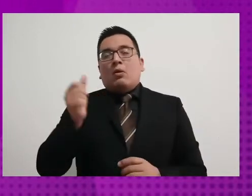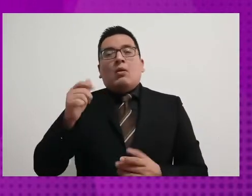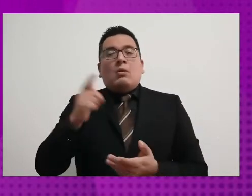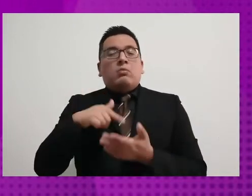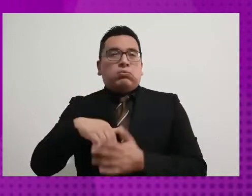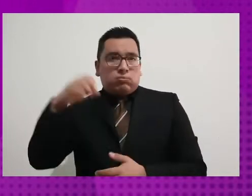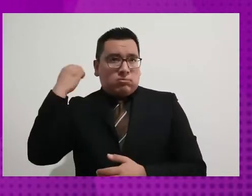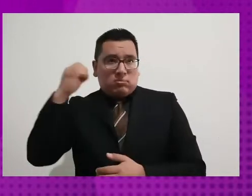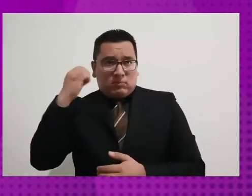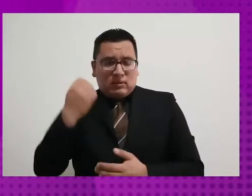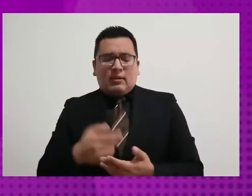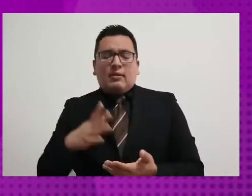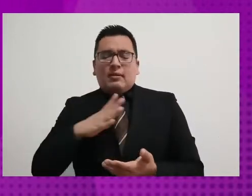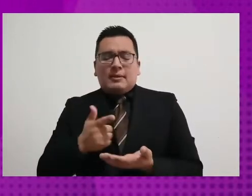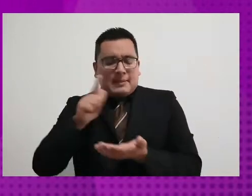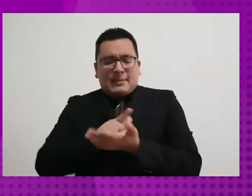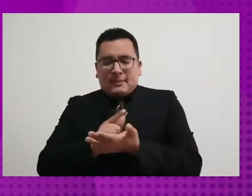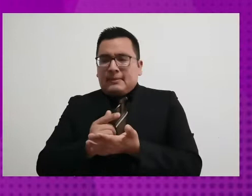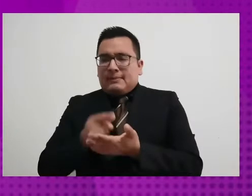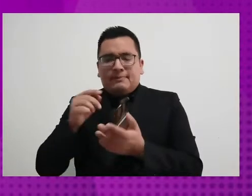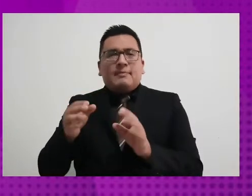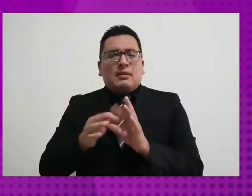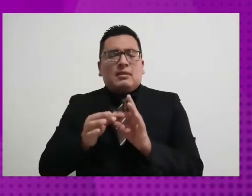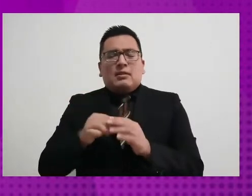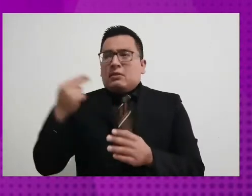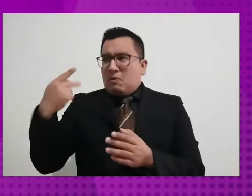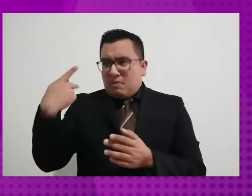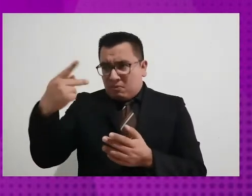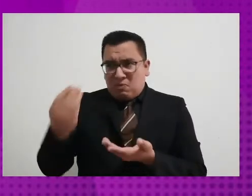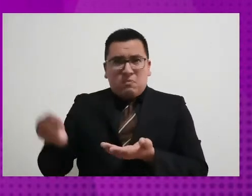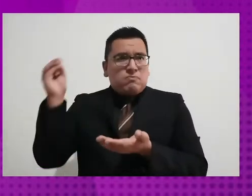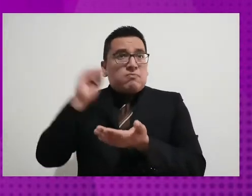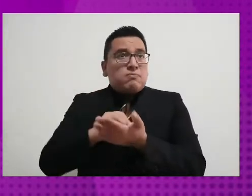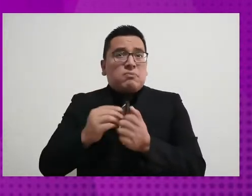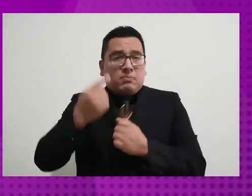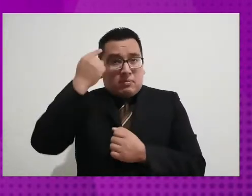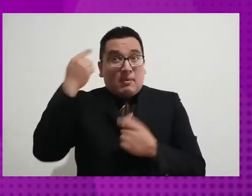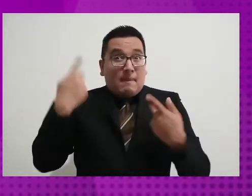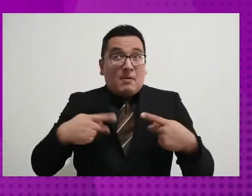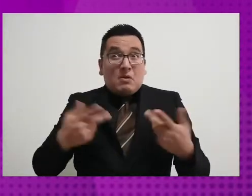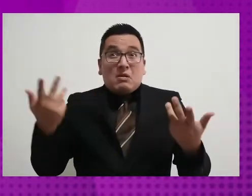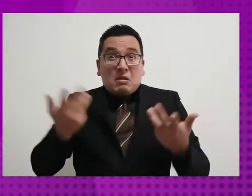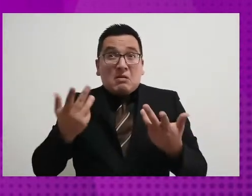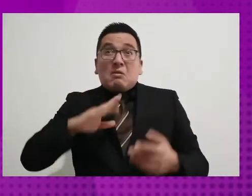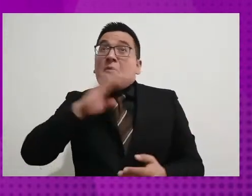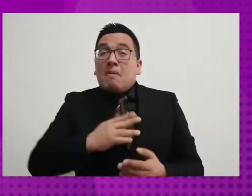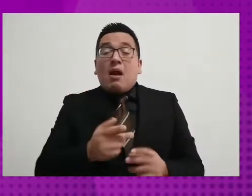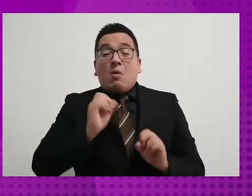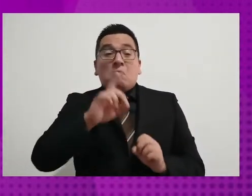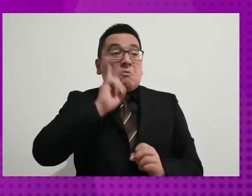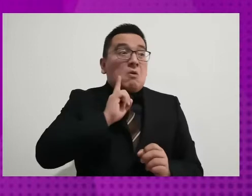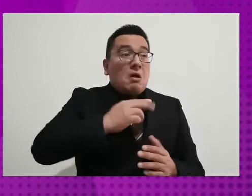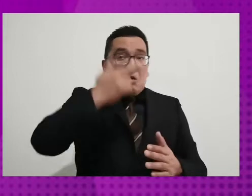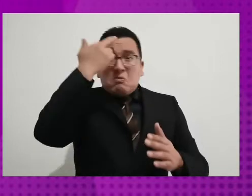a crear este registro justamente, bueno, para tener el antecedente de las personas que cometan, sean sentenciadas o